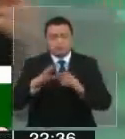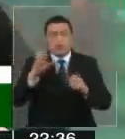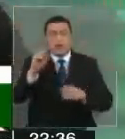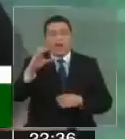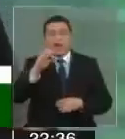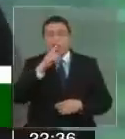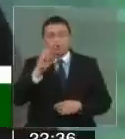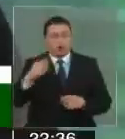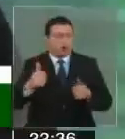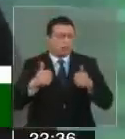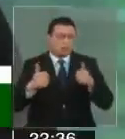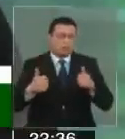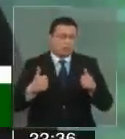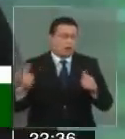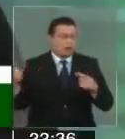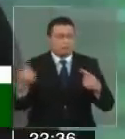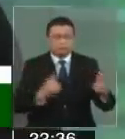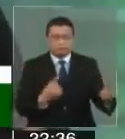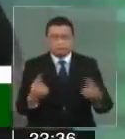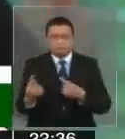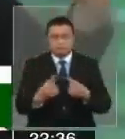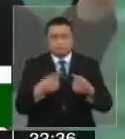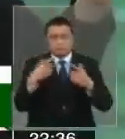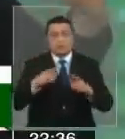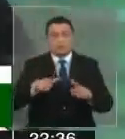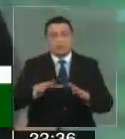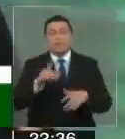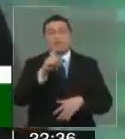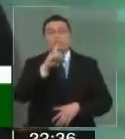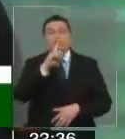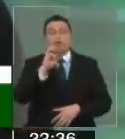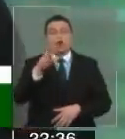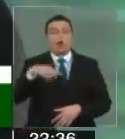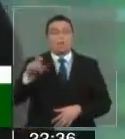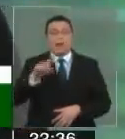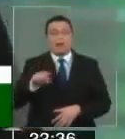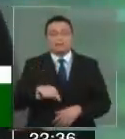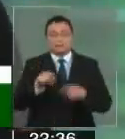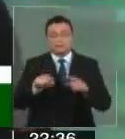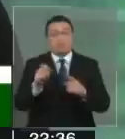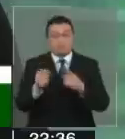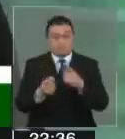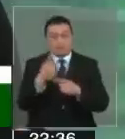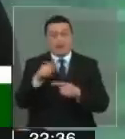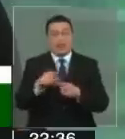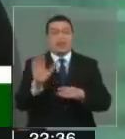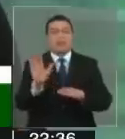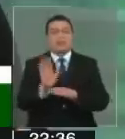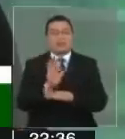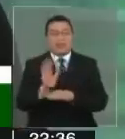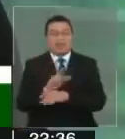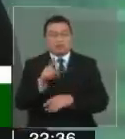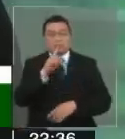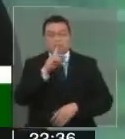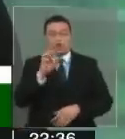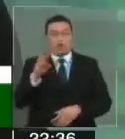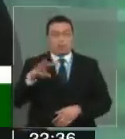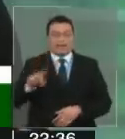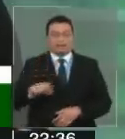actores maravillosos. Y sale Tomás, que fue la primera obra de teatro. Tomás se